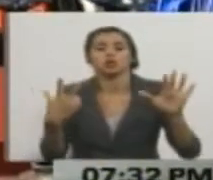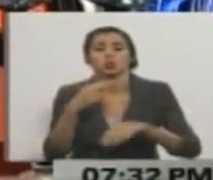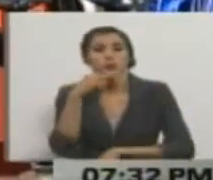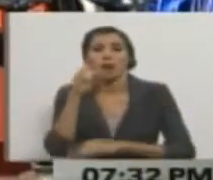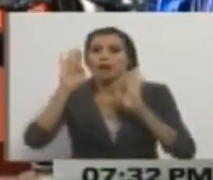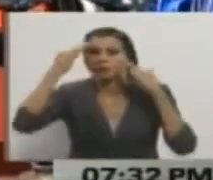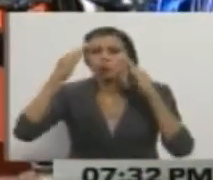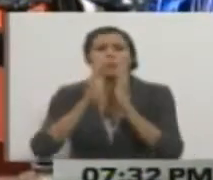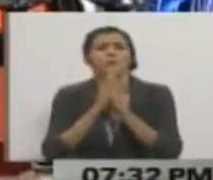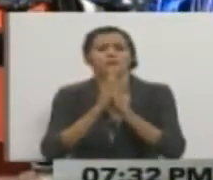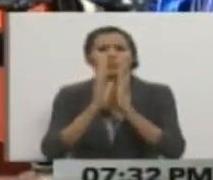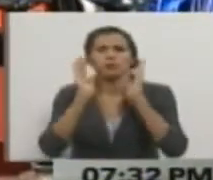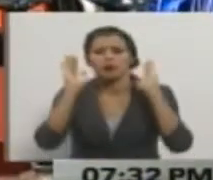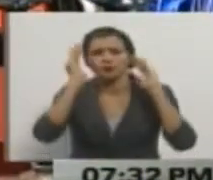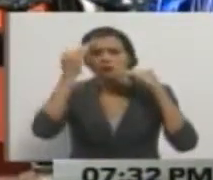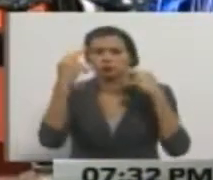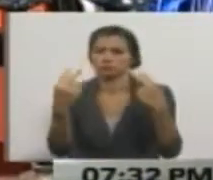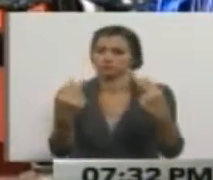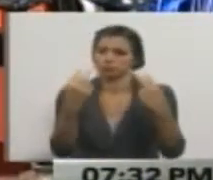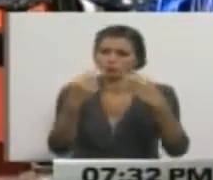atención, por favor.